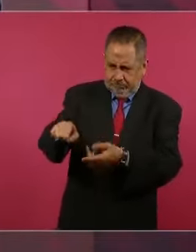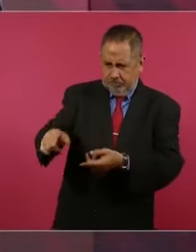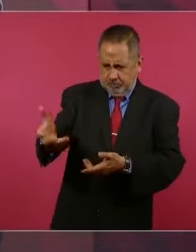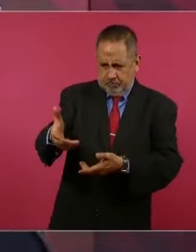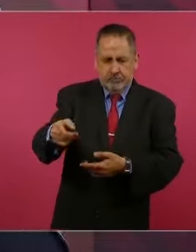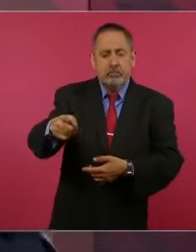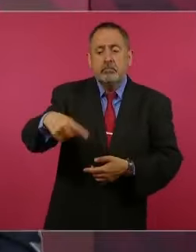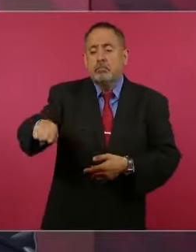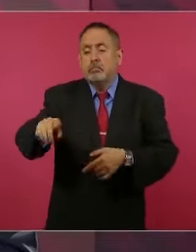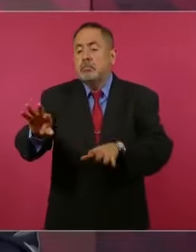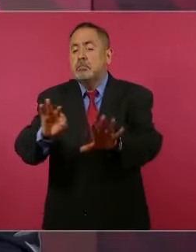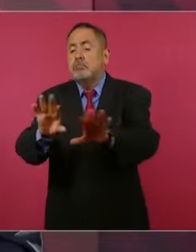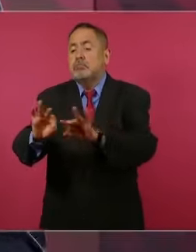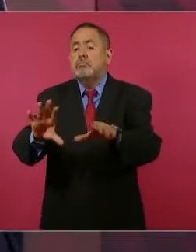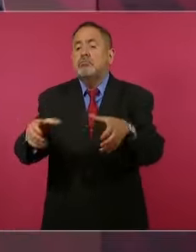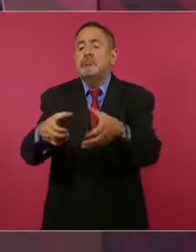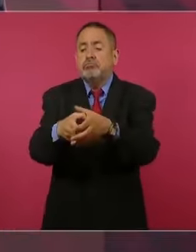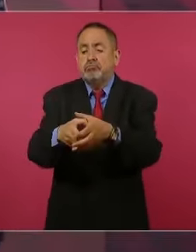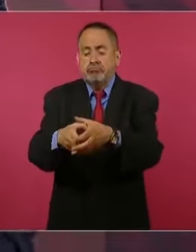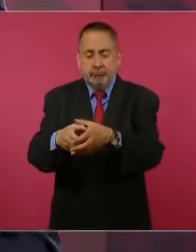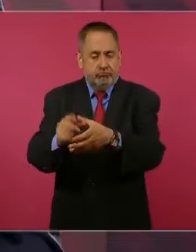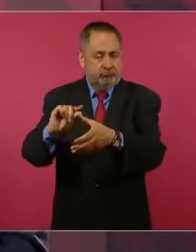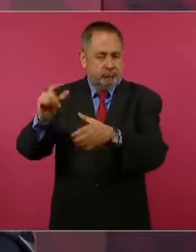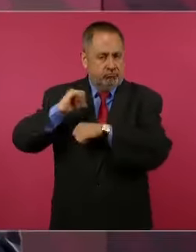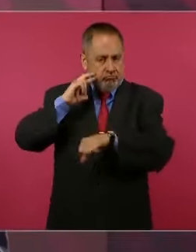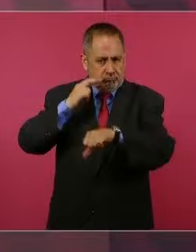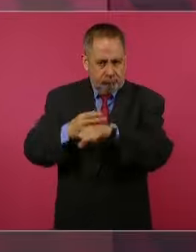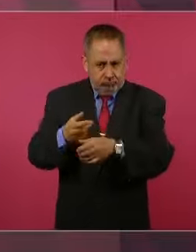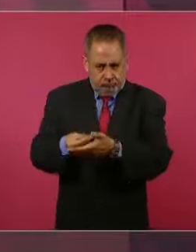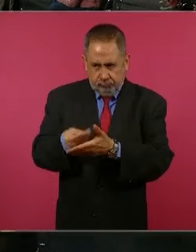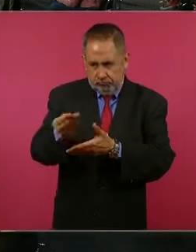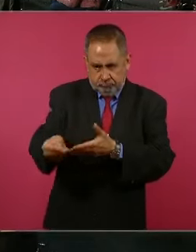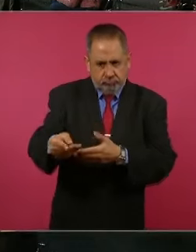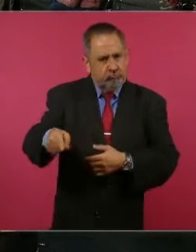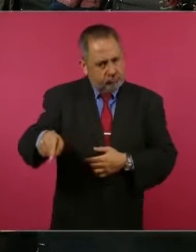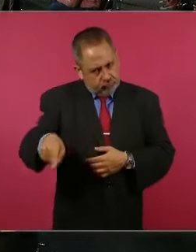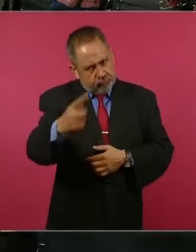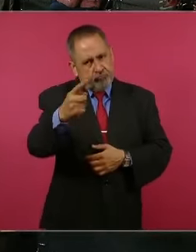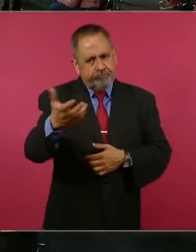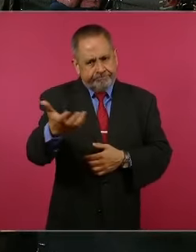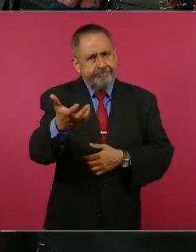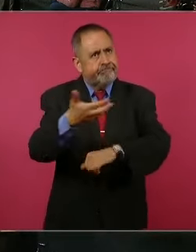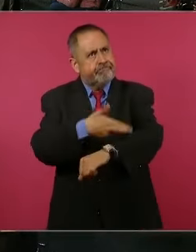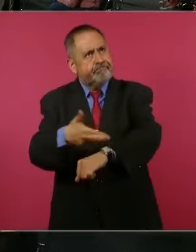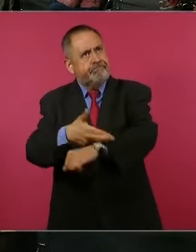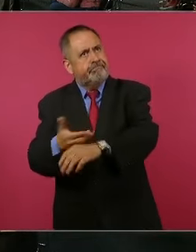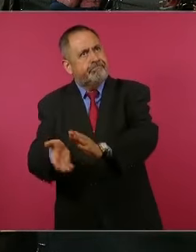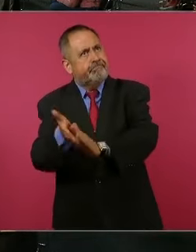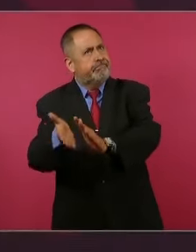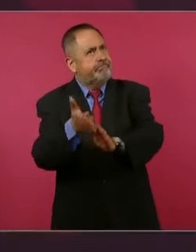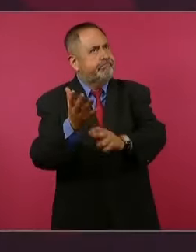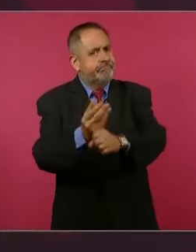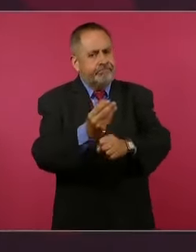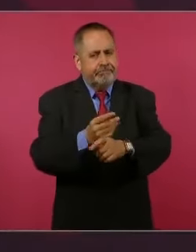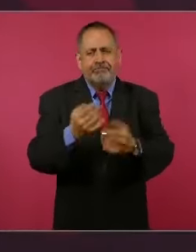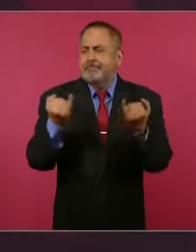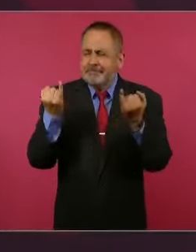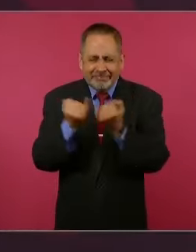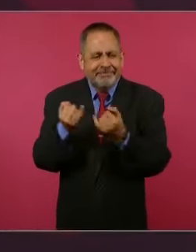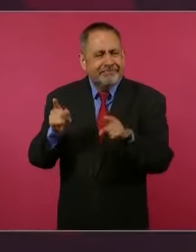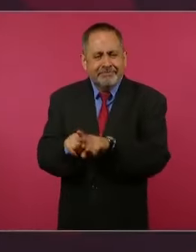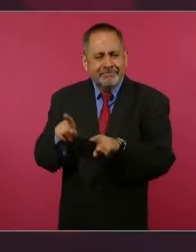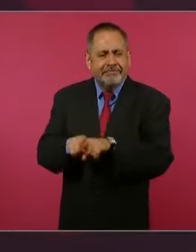las asambleas a las autoridades comunitarias y ellos hacer los